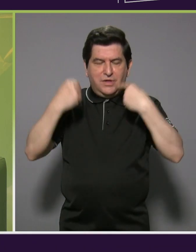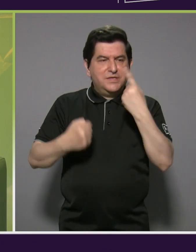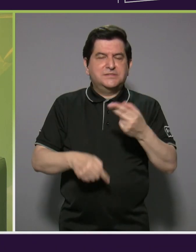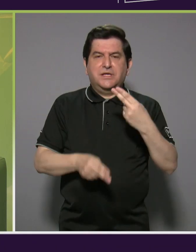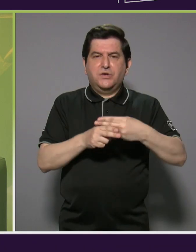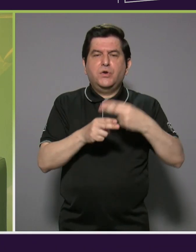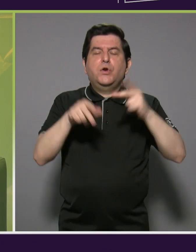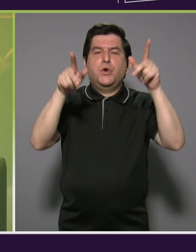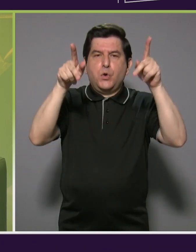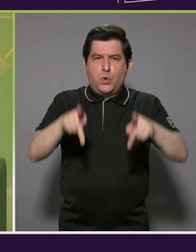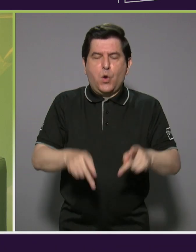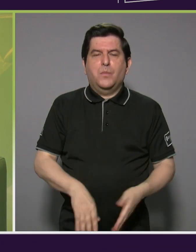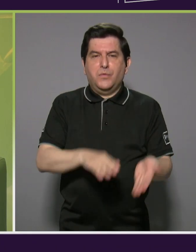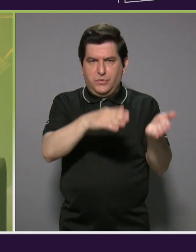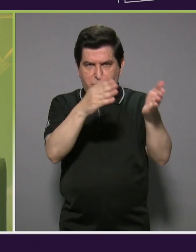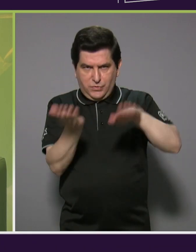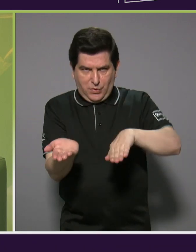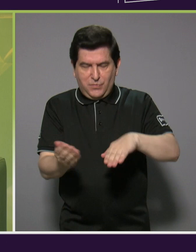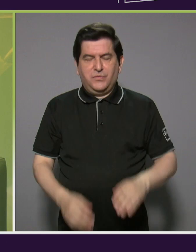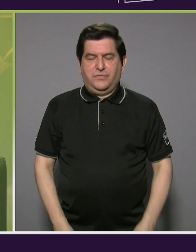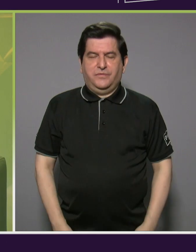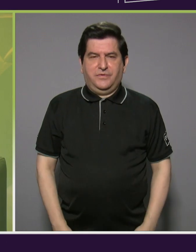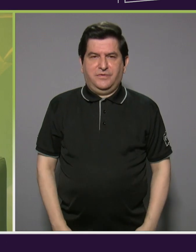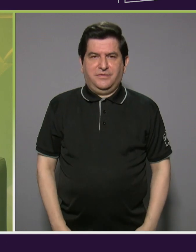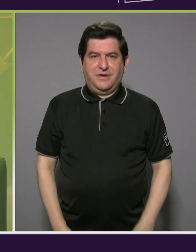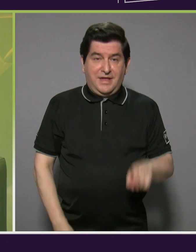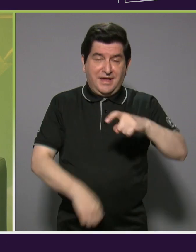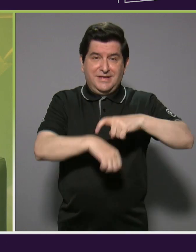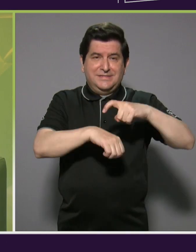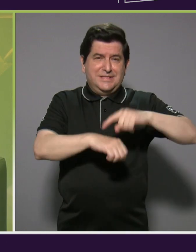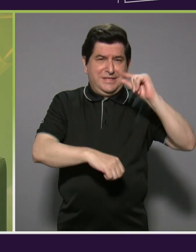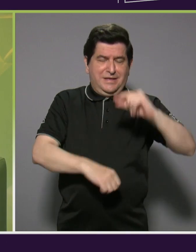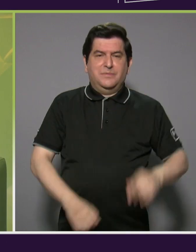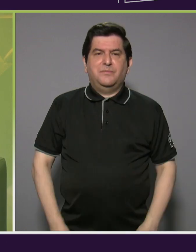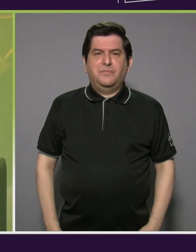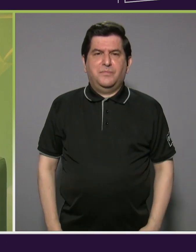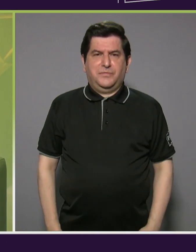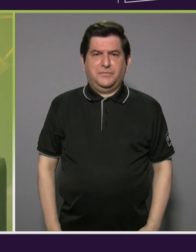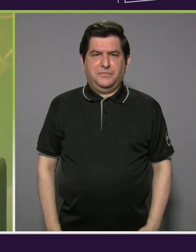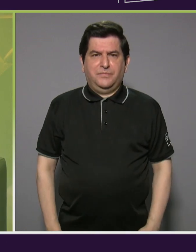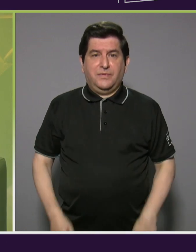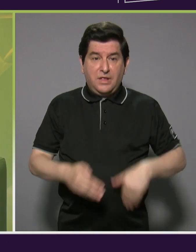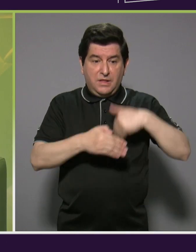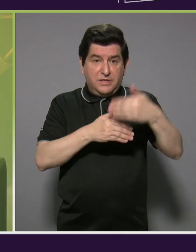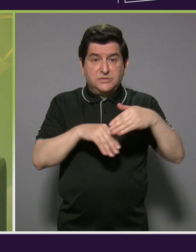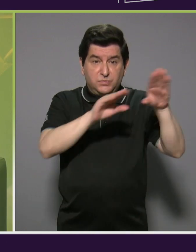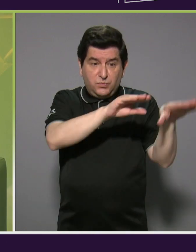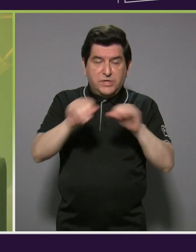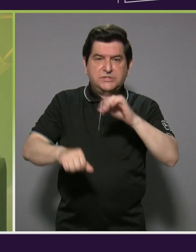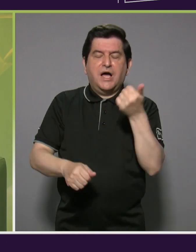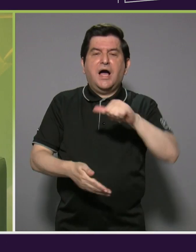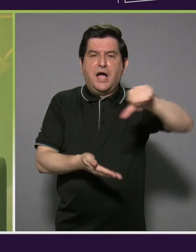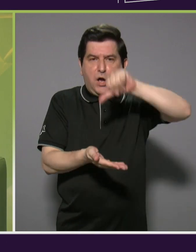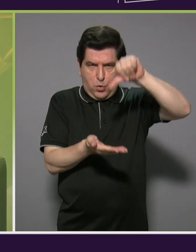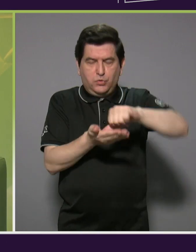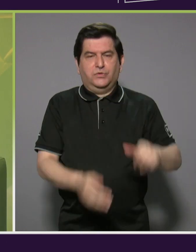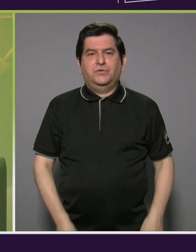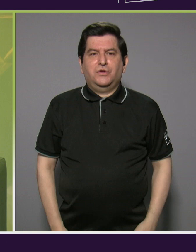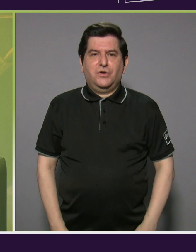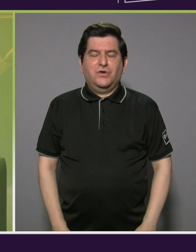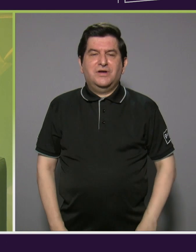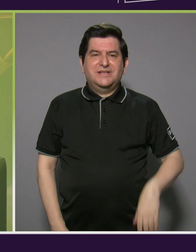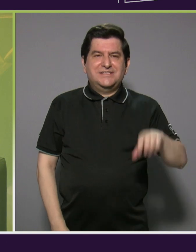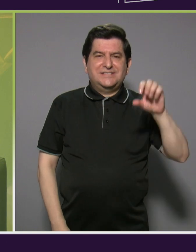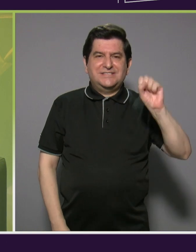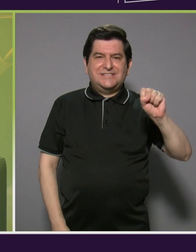estas personas que han fallecido en este periodo tan corto tras su traslado a otros centros. Se trata de Seidy